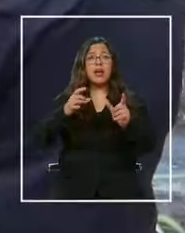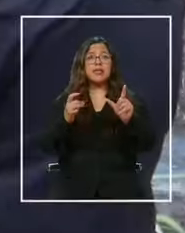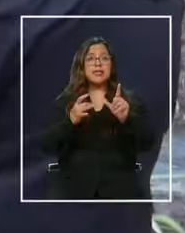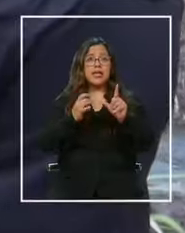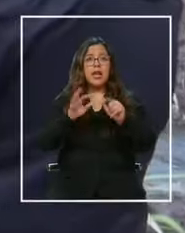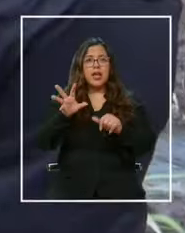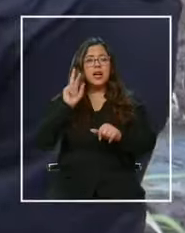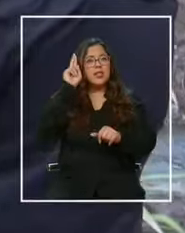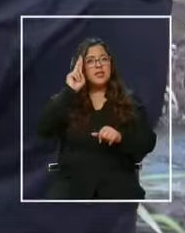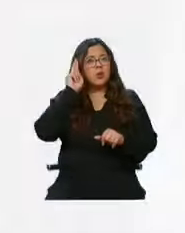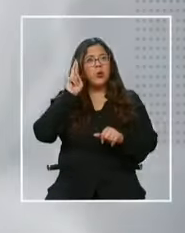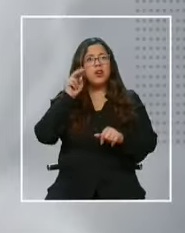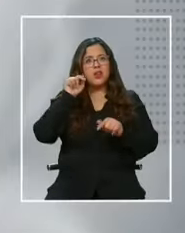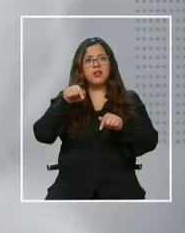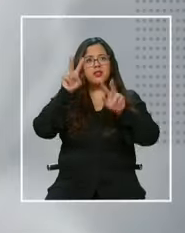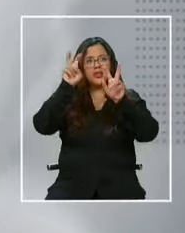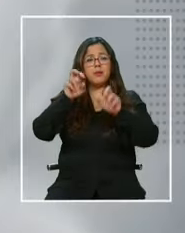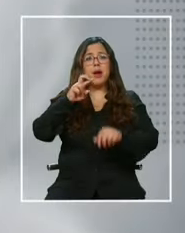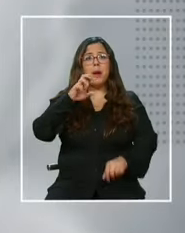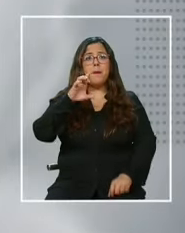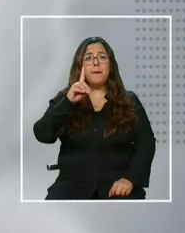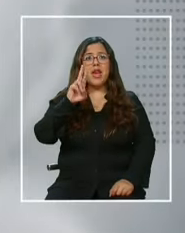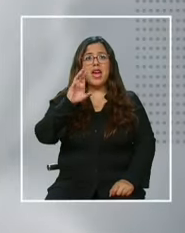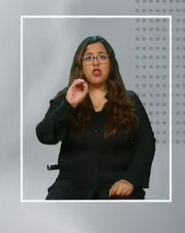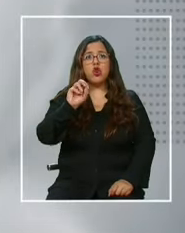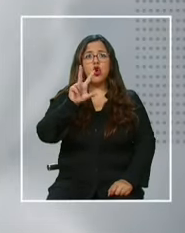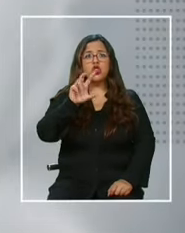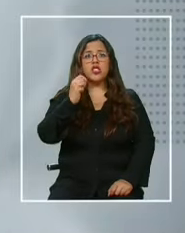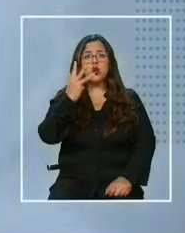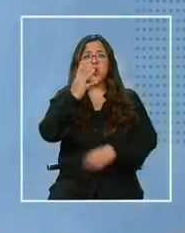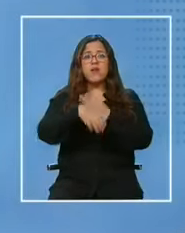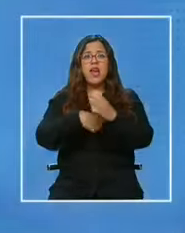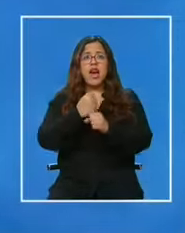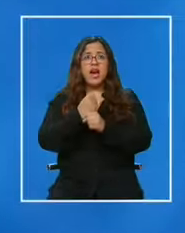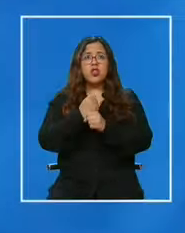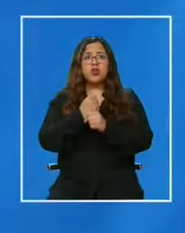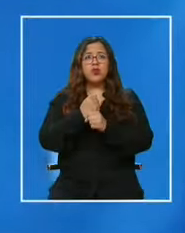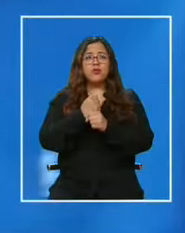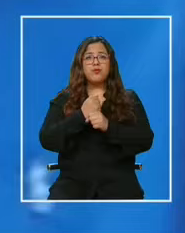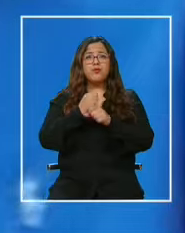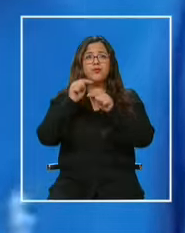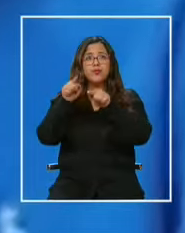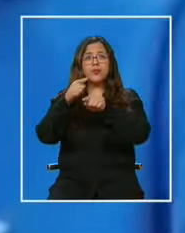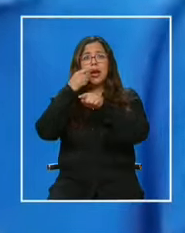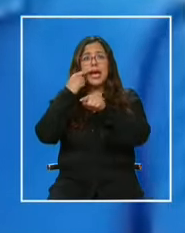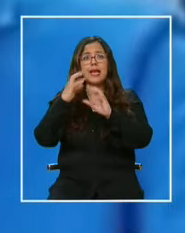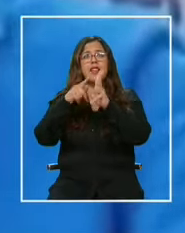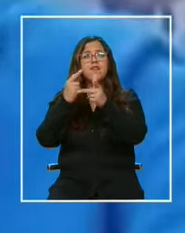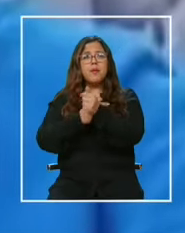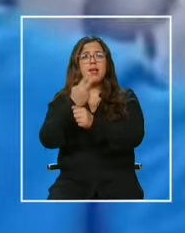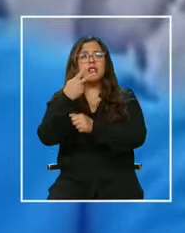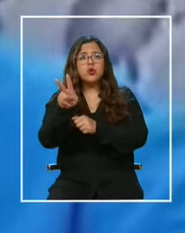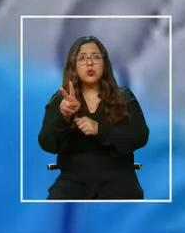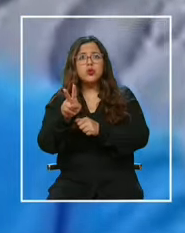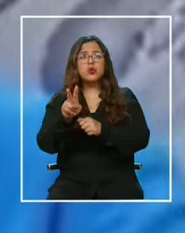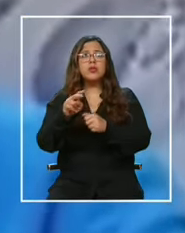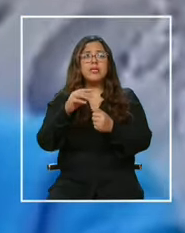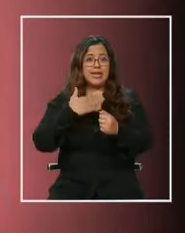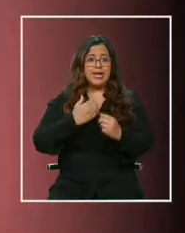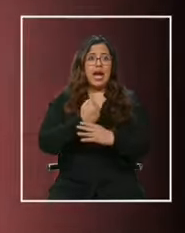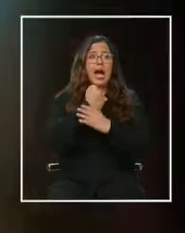aún recuerdan la tragedia. Pedro Ibáñez tenía 89 años, inicialmente él y su familia no quisieron